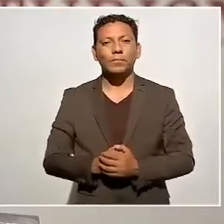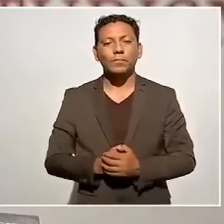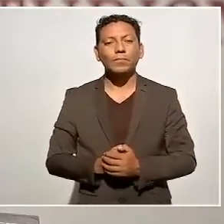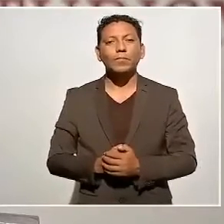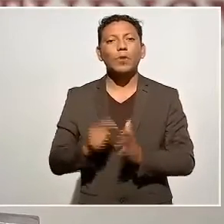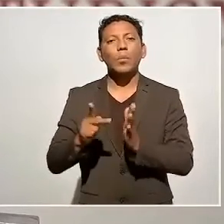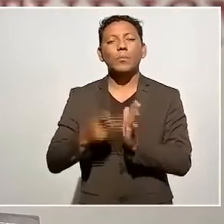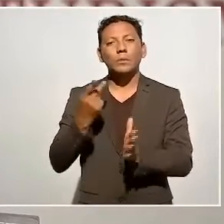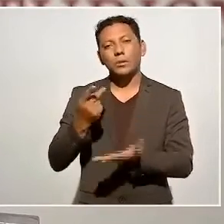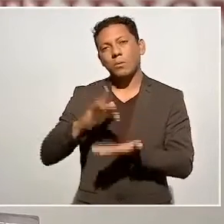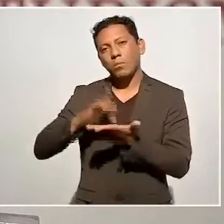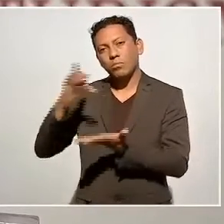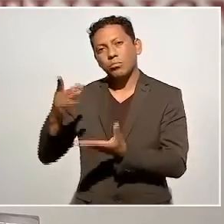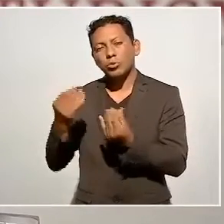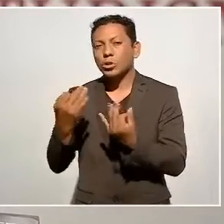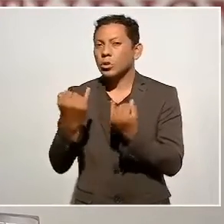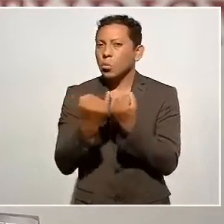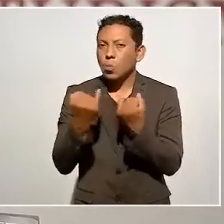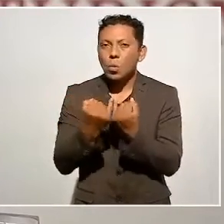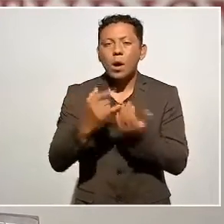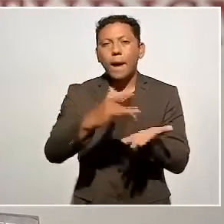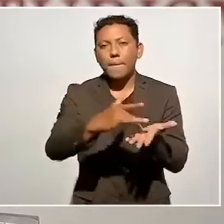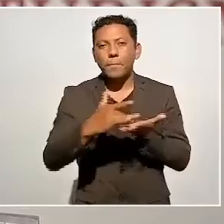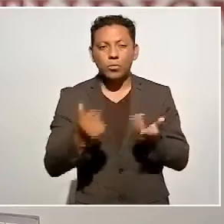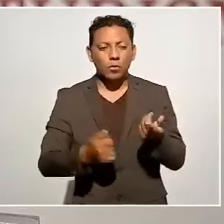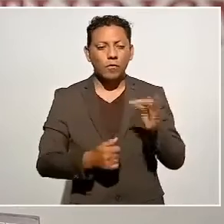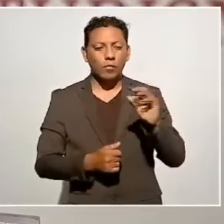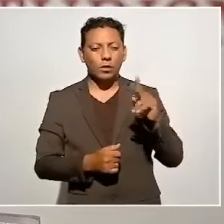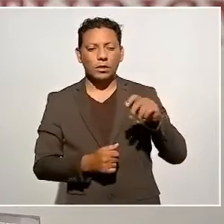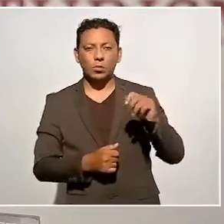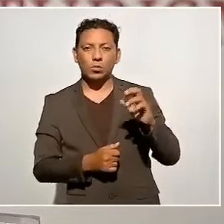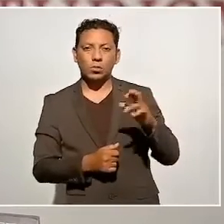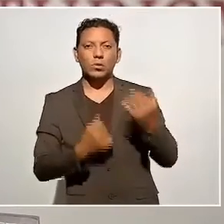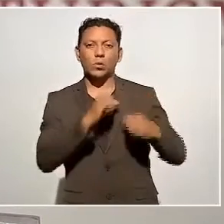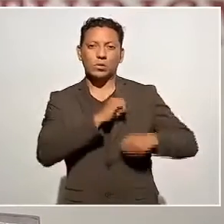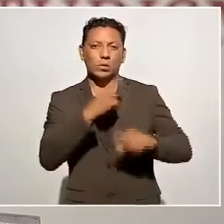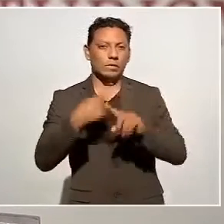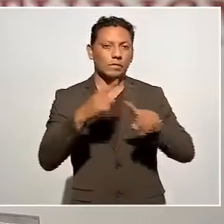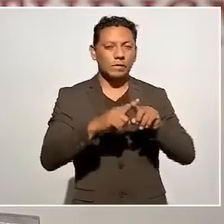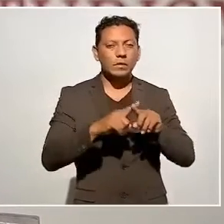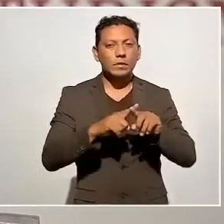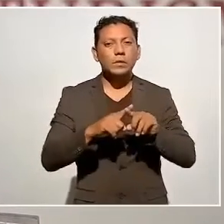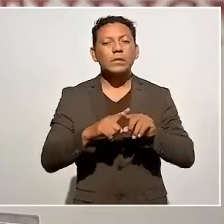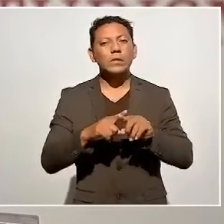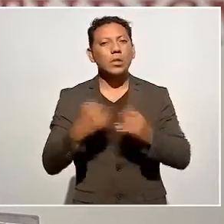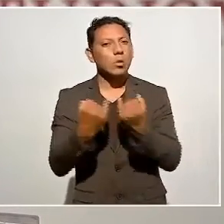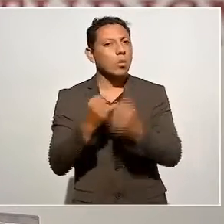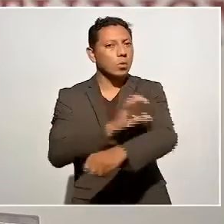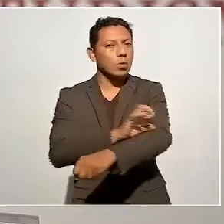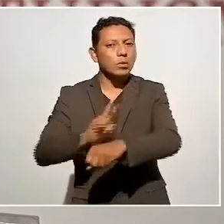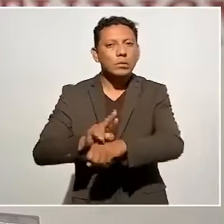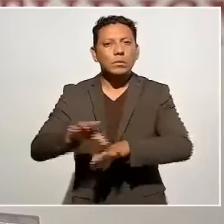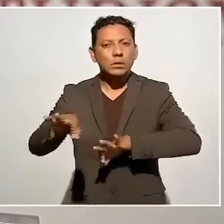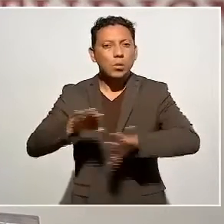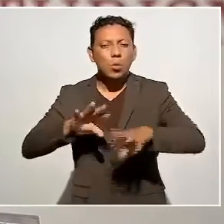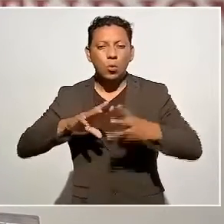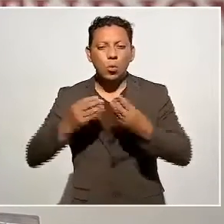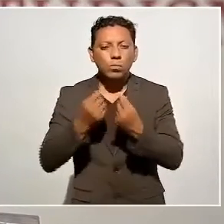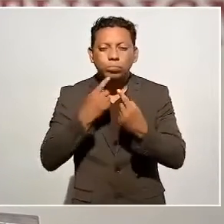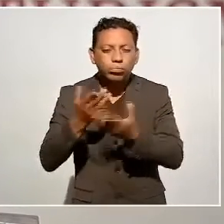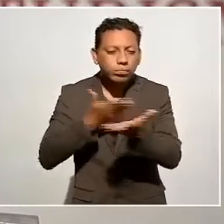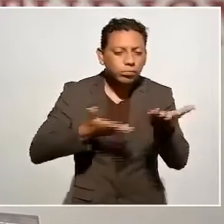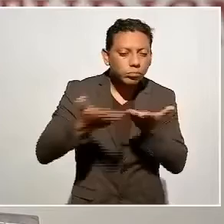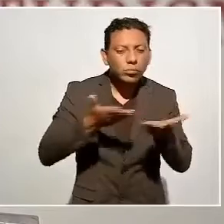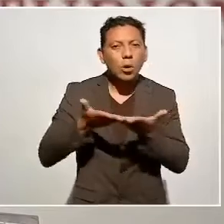Una vez más agradecemos el apoyo permanente de Fonatur y a sus funcionarios, la coordinación y el trabajo conjunto que